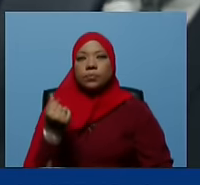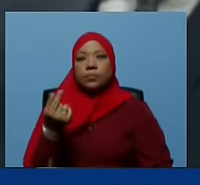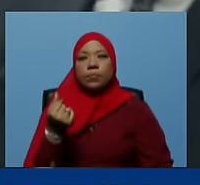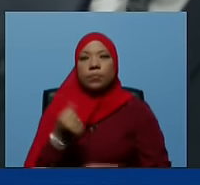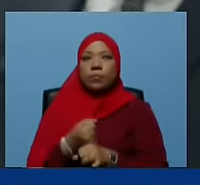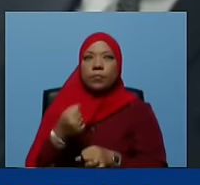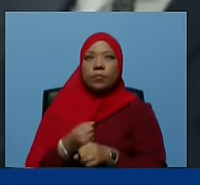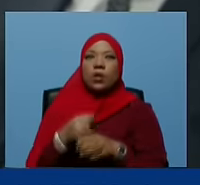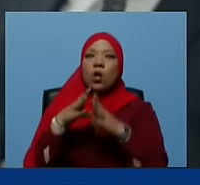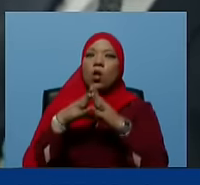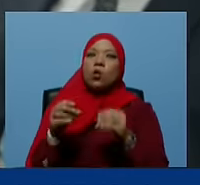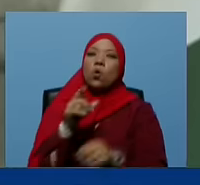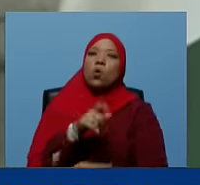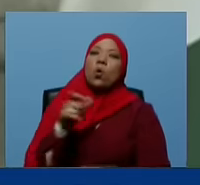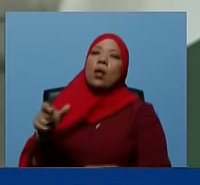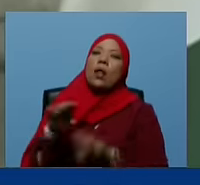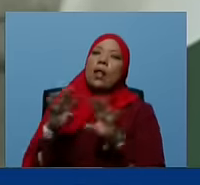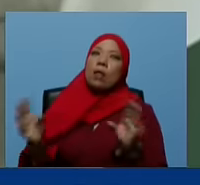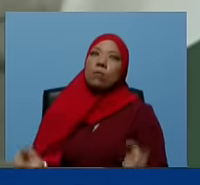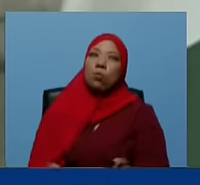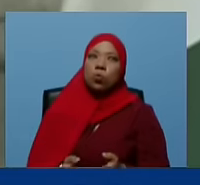inversionistas de todas partes del mundo.